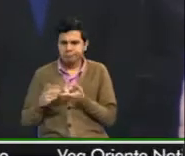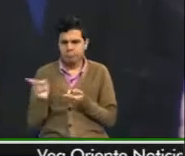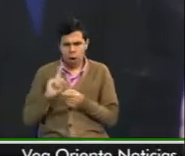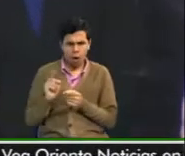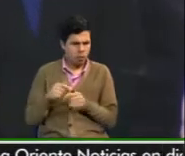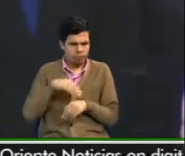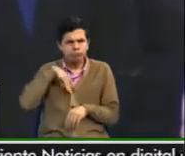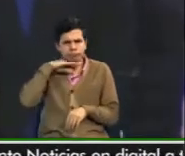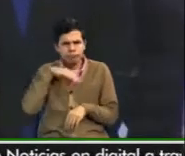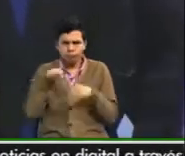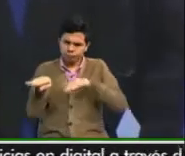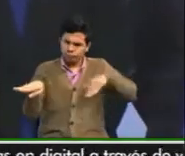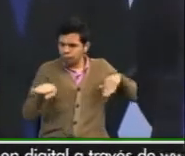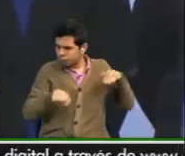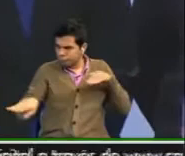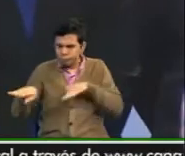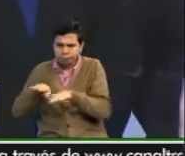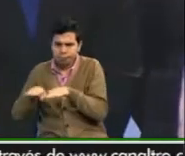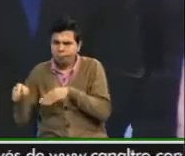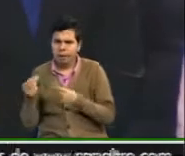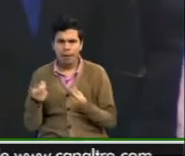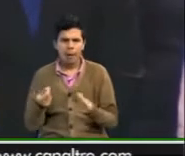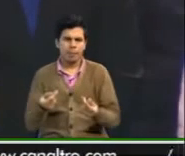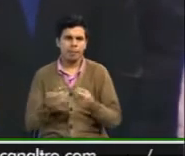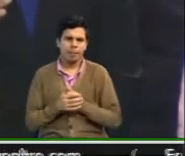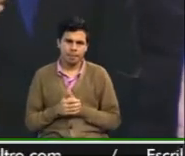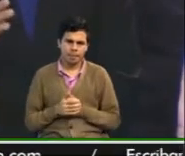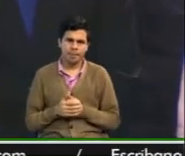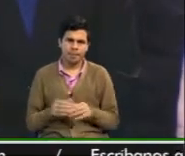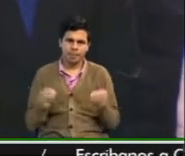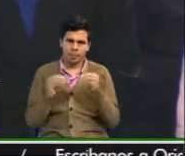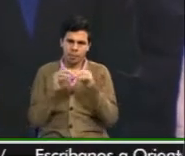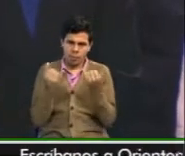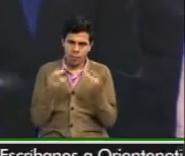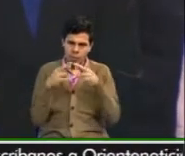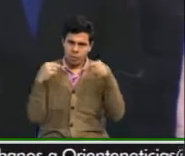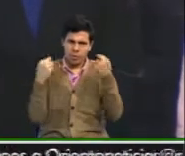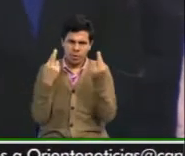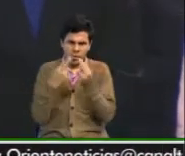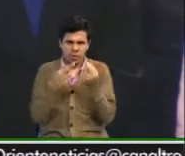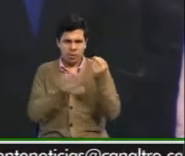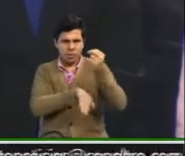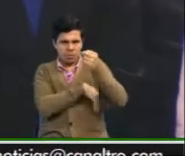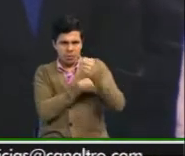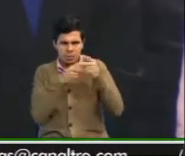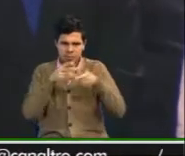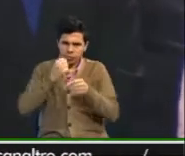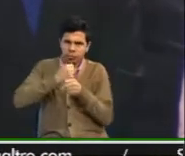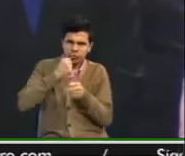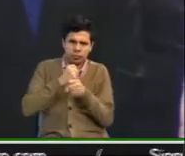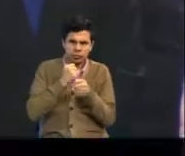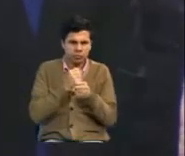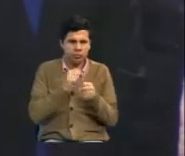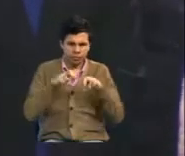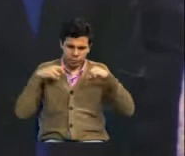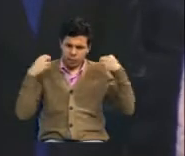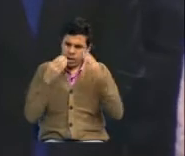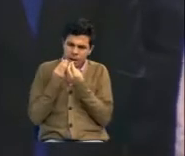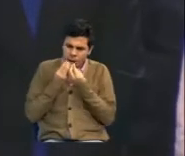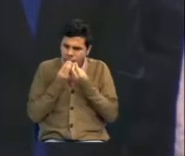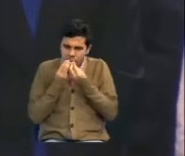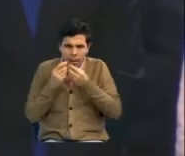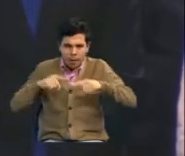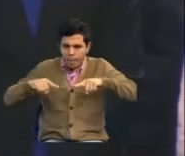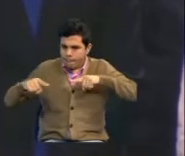colas la reunión de hoy con los ministros y con los altos funcionarios ha sido de trabajo y